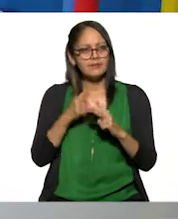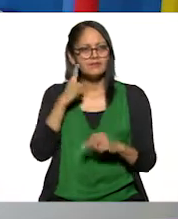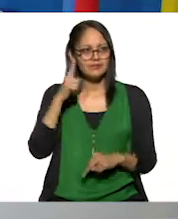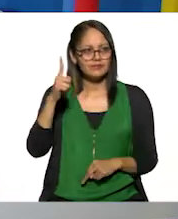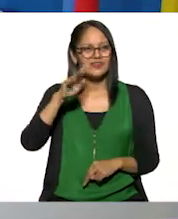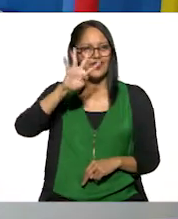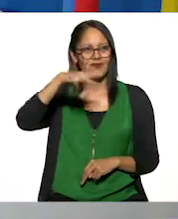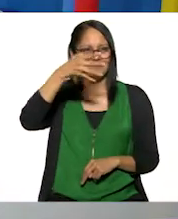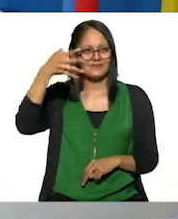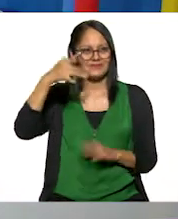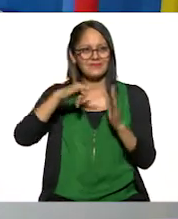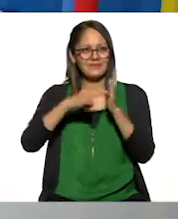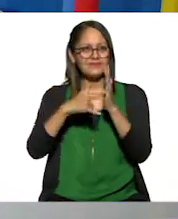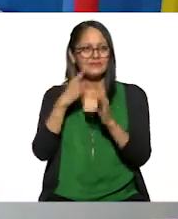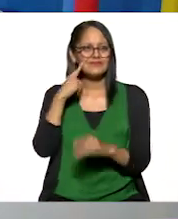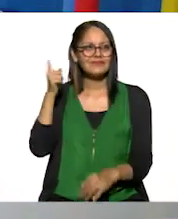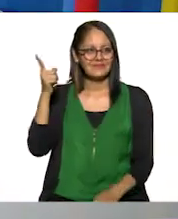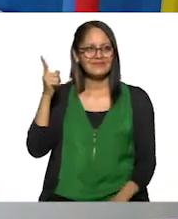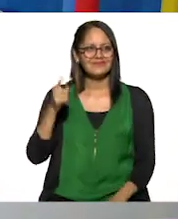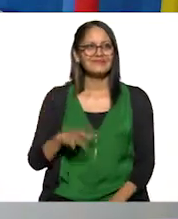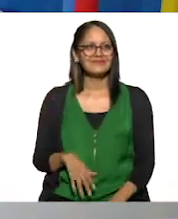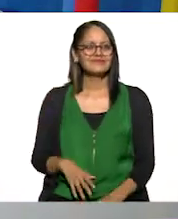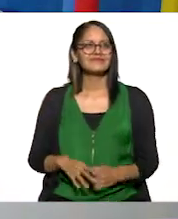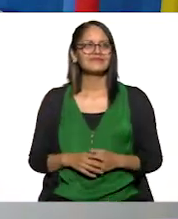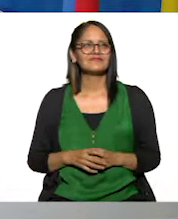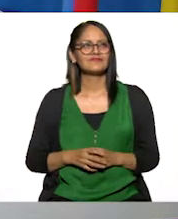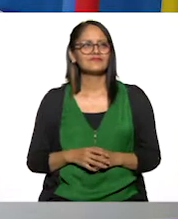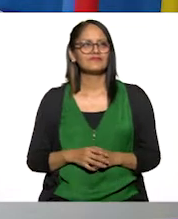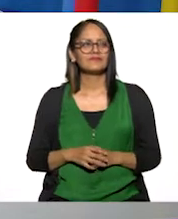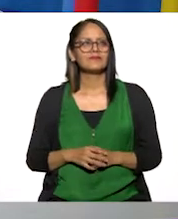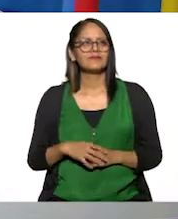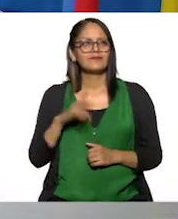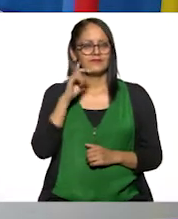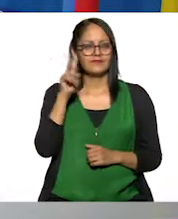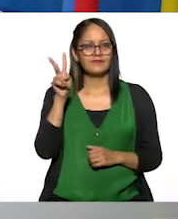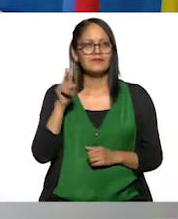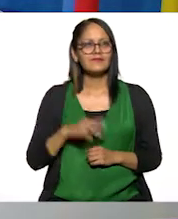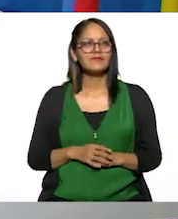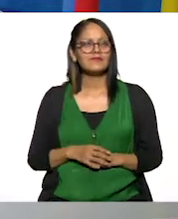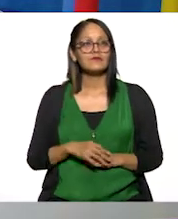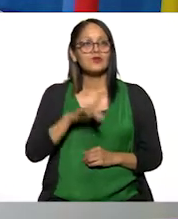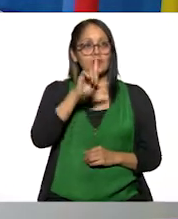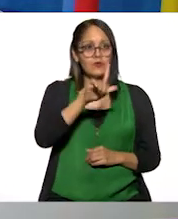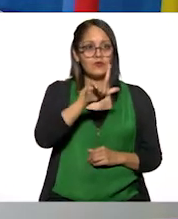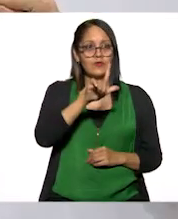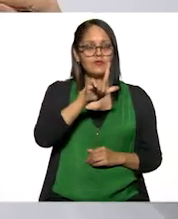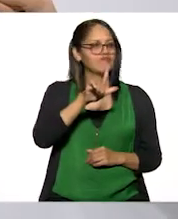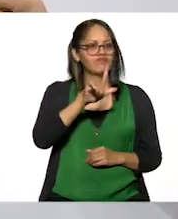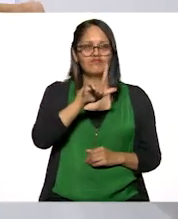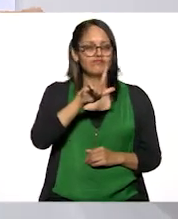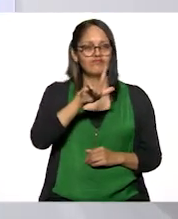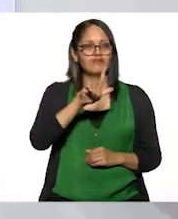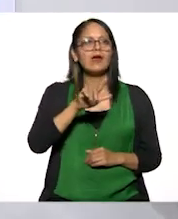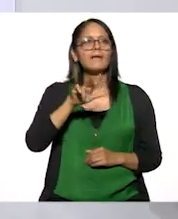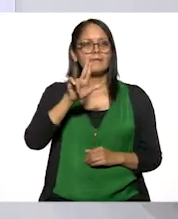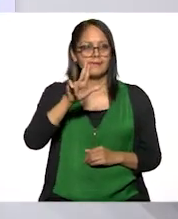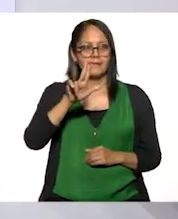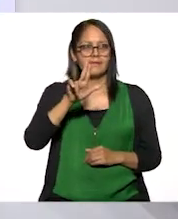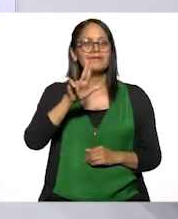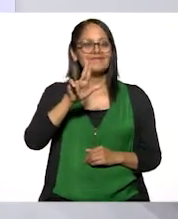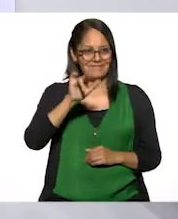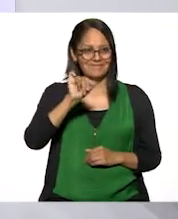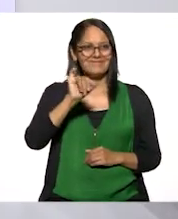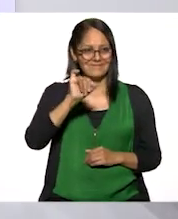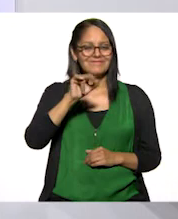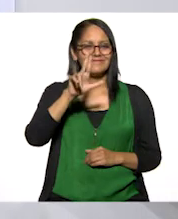ver el... Ya me adelanté yo al horario que tenemos acá. Vamos a buscar. Lunes, no. Martes,